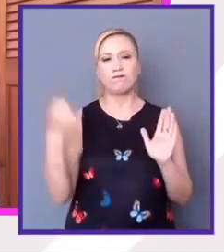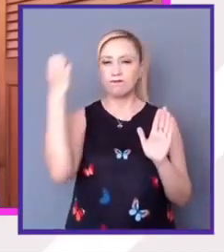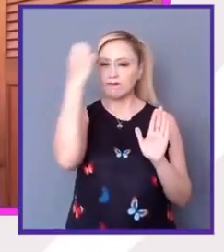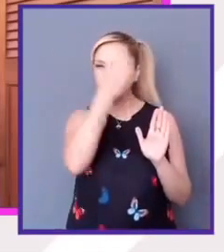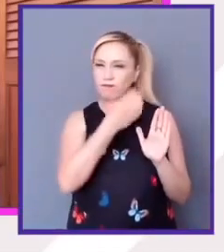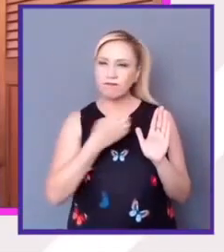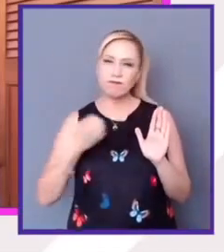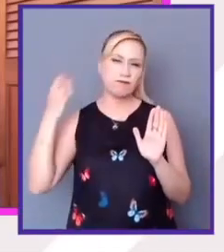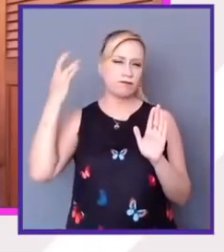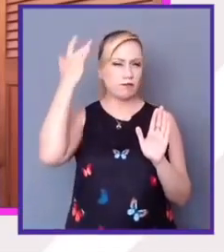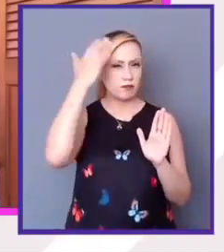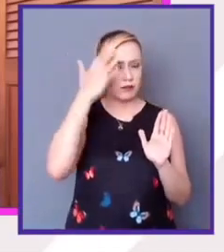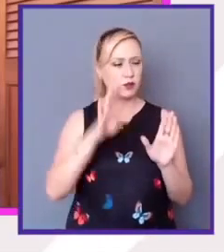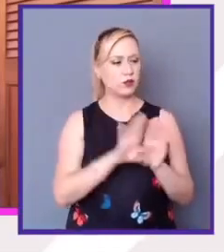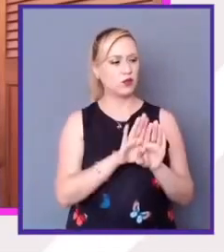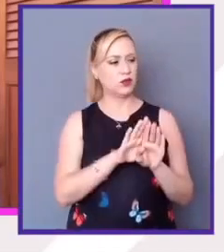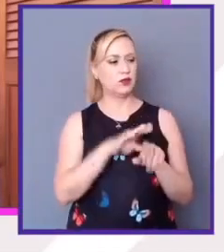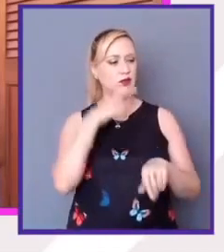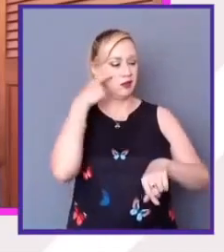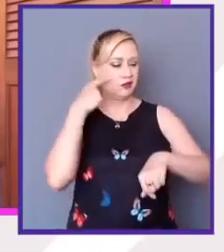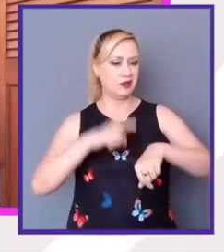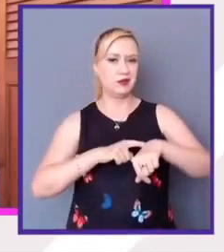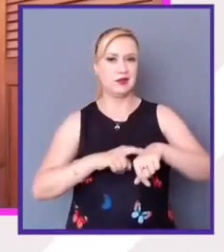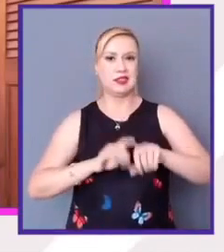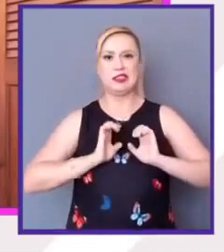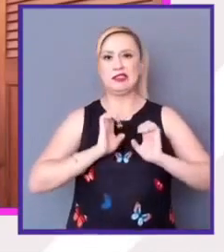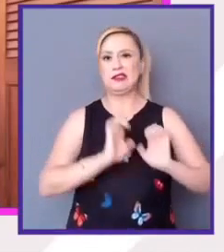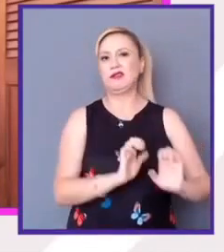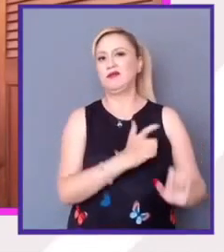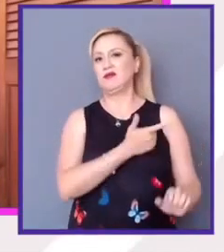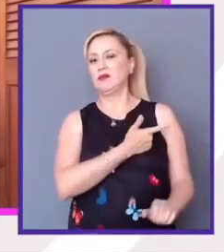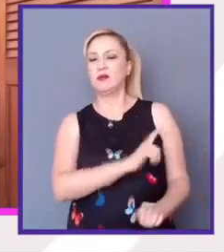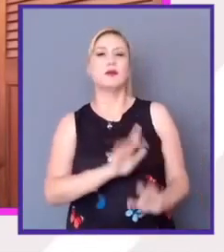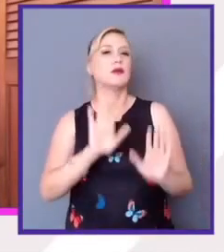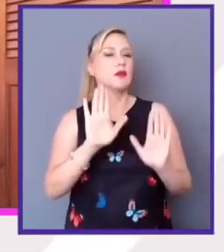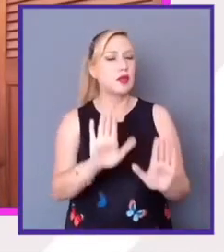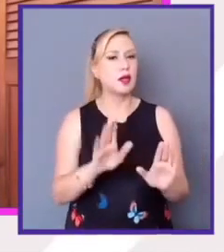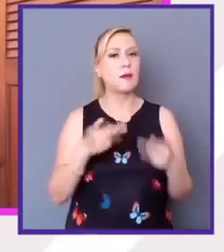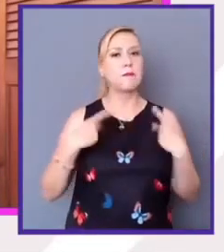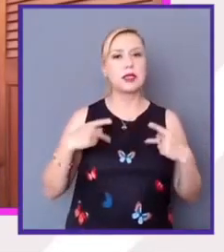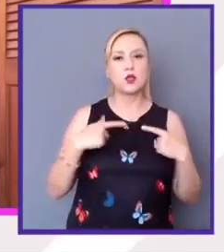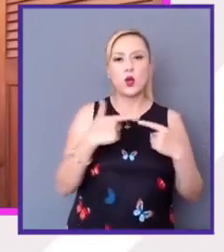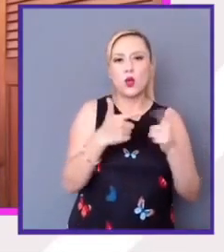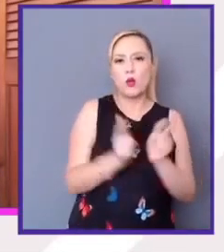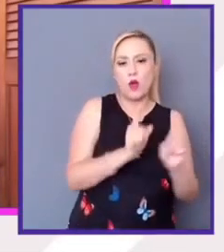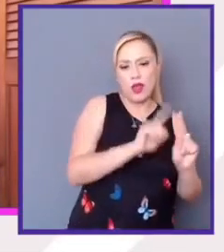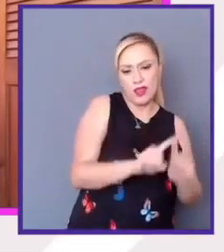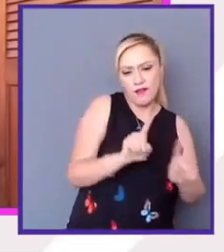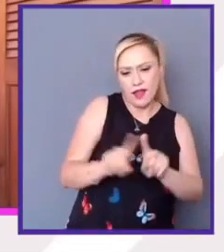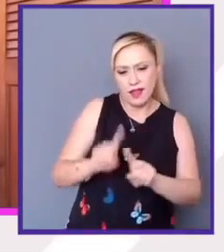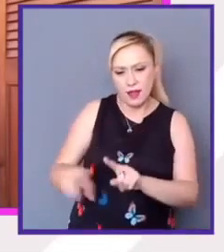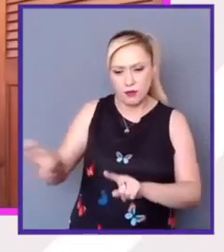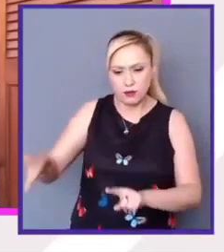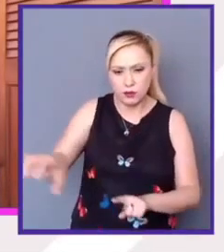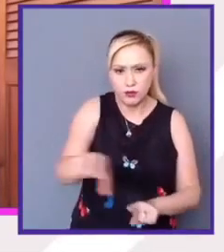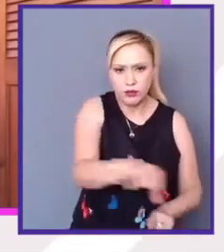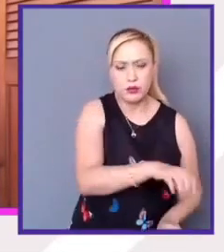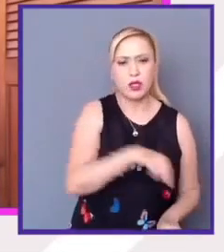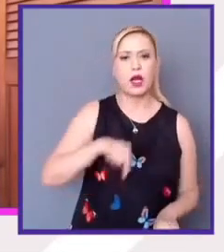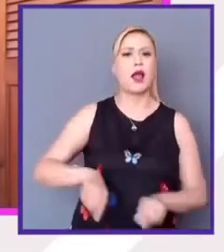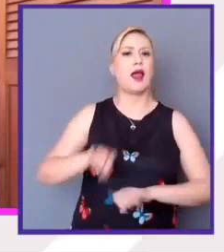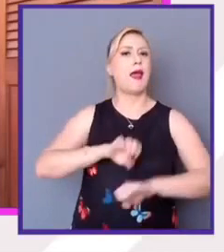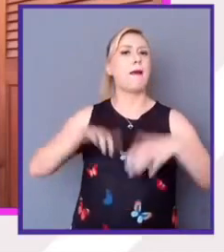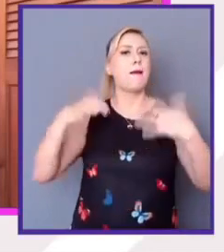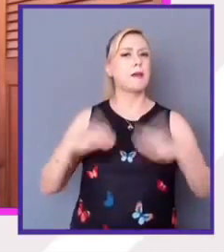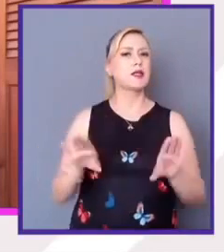perspectiva antirracista y o interseccional, es decir, que podamos ver cómo las personas racializadas dentro de la empresa viven estos